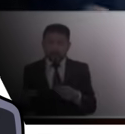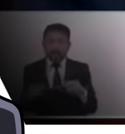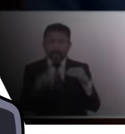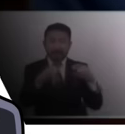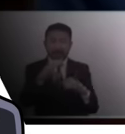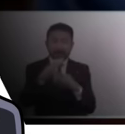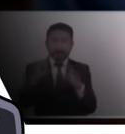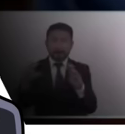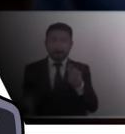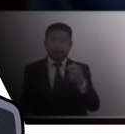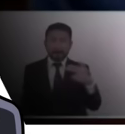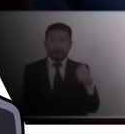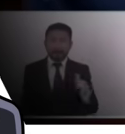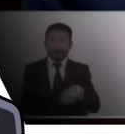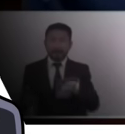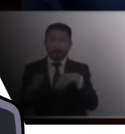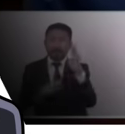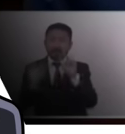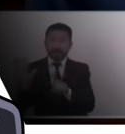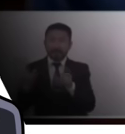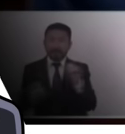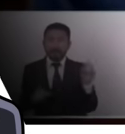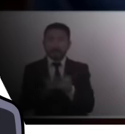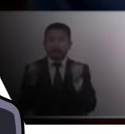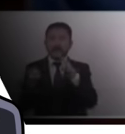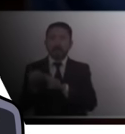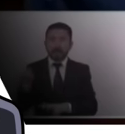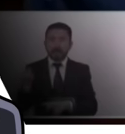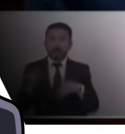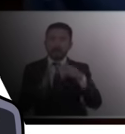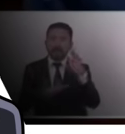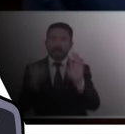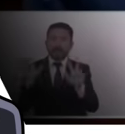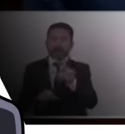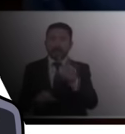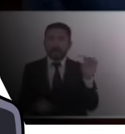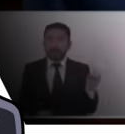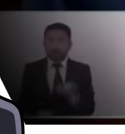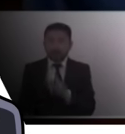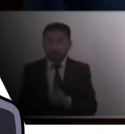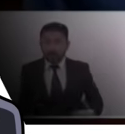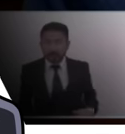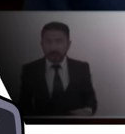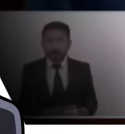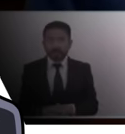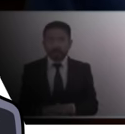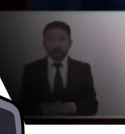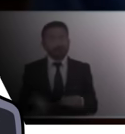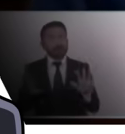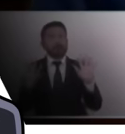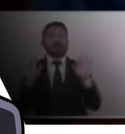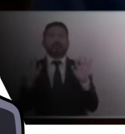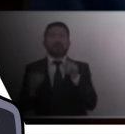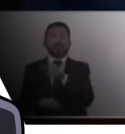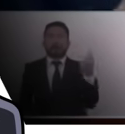la brecha era de más de 600 millones de dólares, o sea, más del 13%, presidente. Si no hay peor